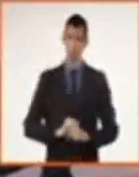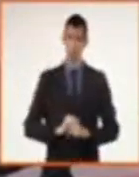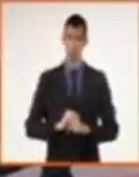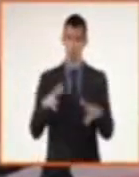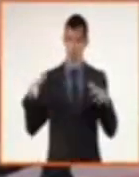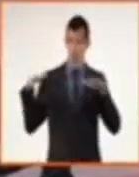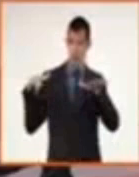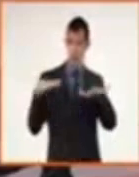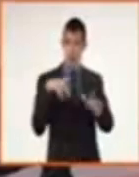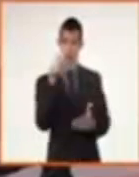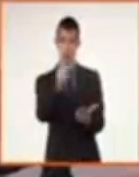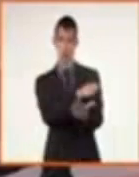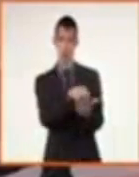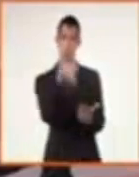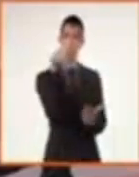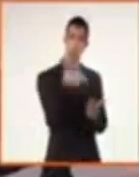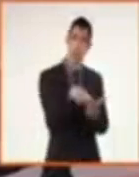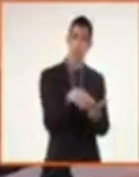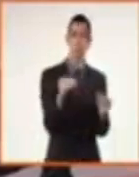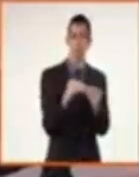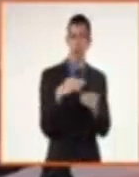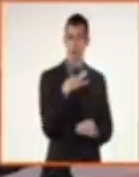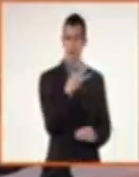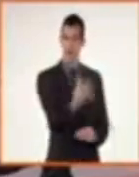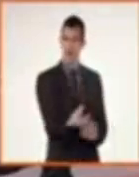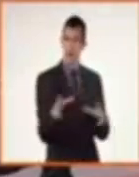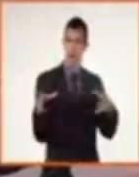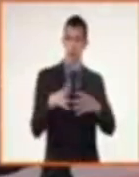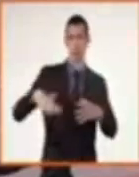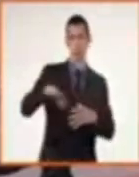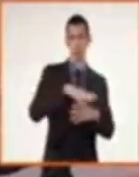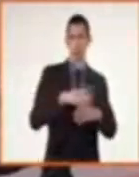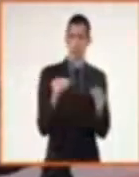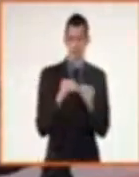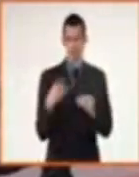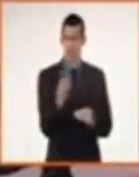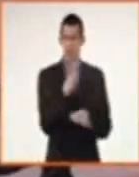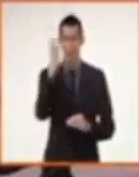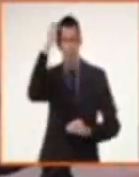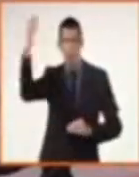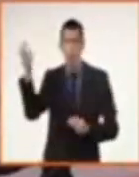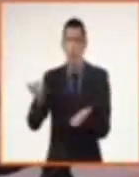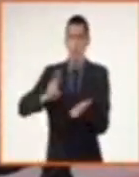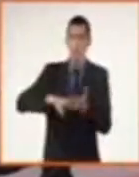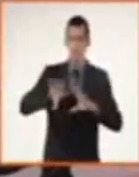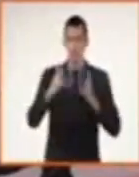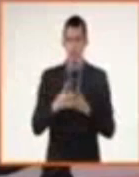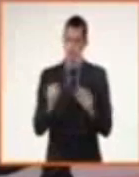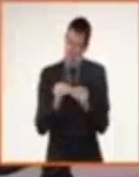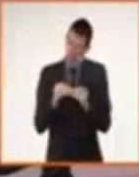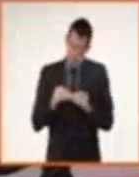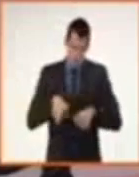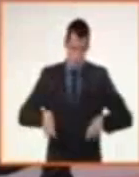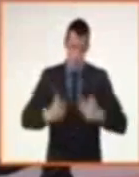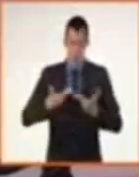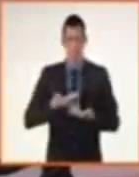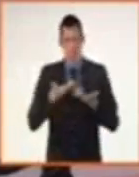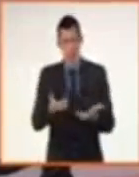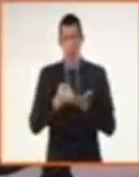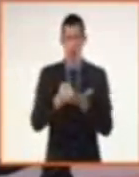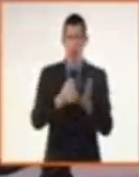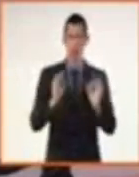un modo de responder, cumplirle al pueblo. Cuba ganó. Así decía el presidente, así también lo ha